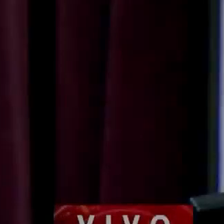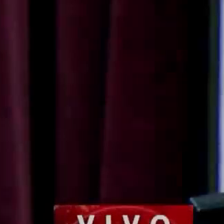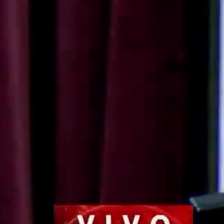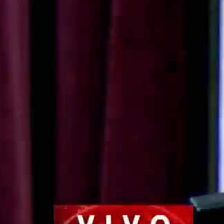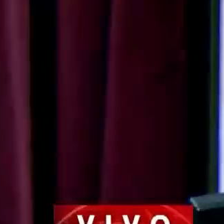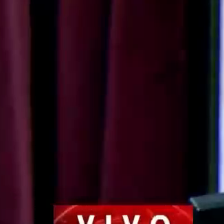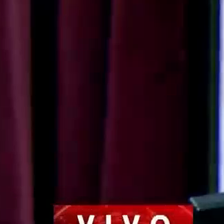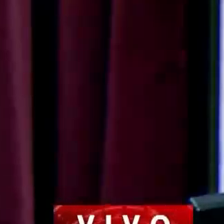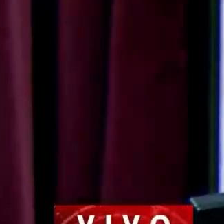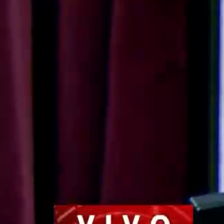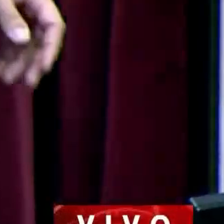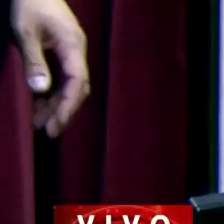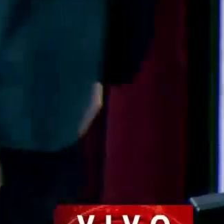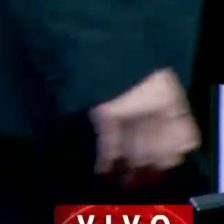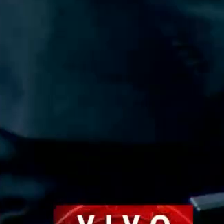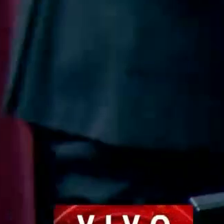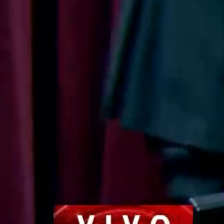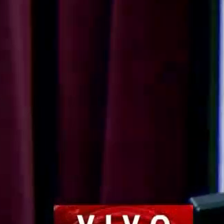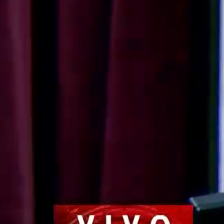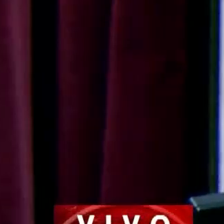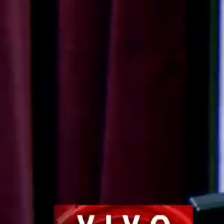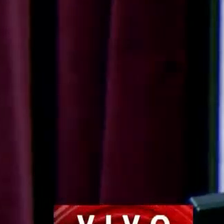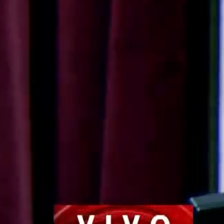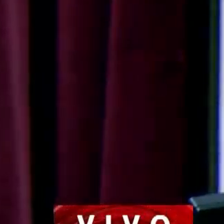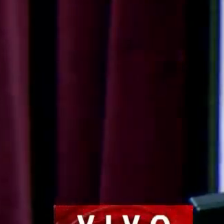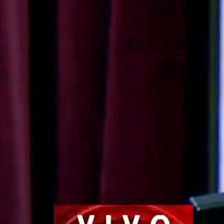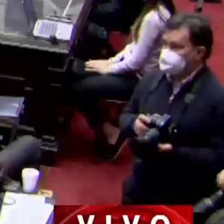El uso de la palabra, la diputada María Graciela Ocaña.